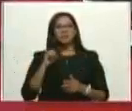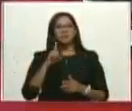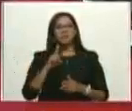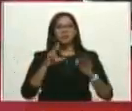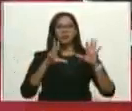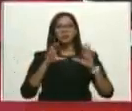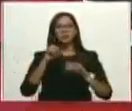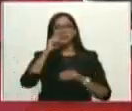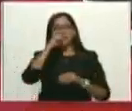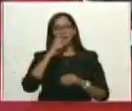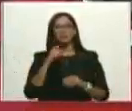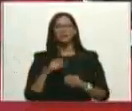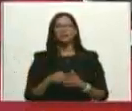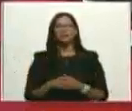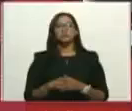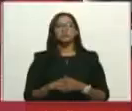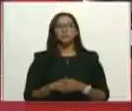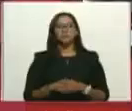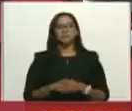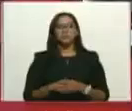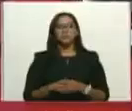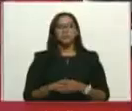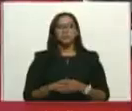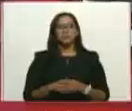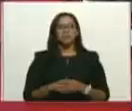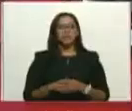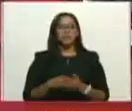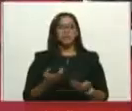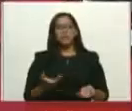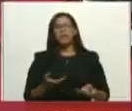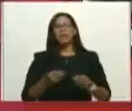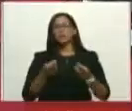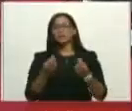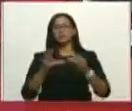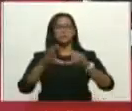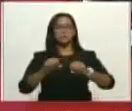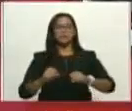años de república oligárquica y de terratenientes y capitalistas.